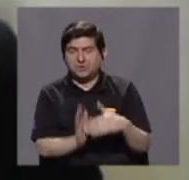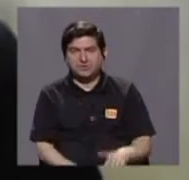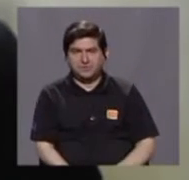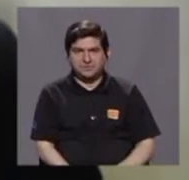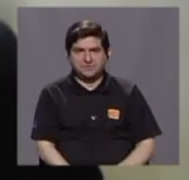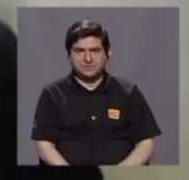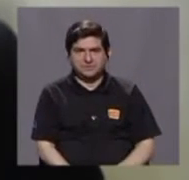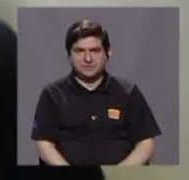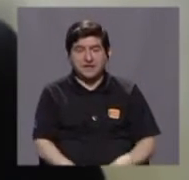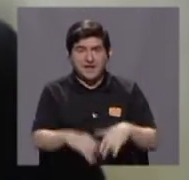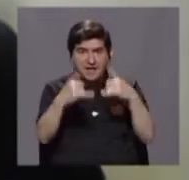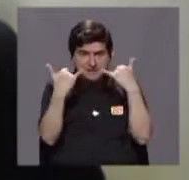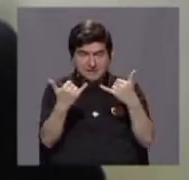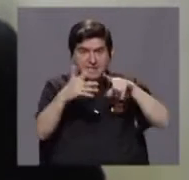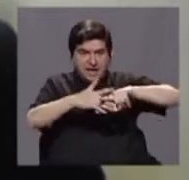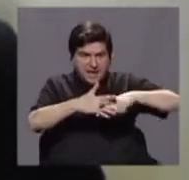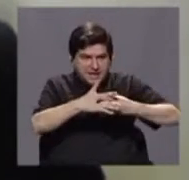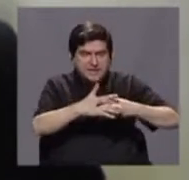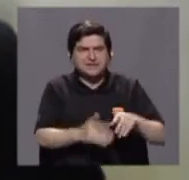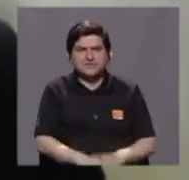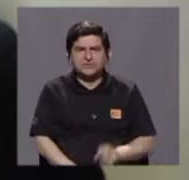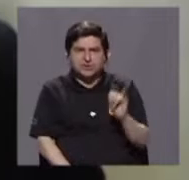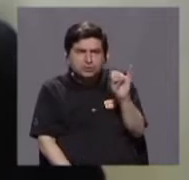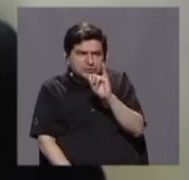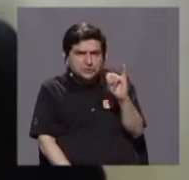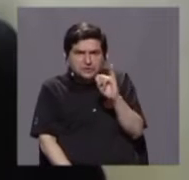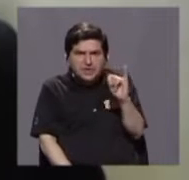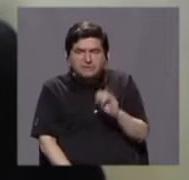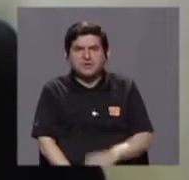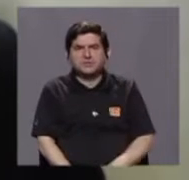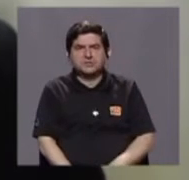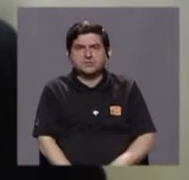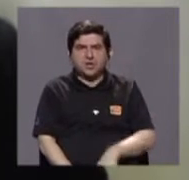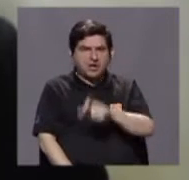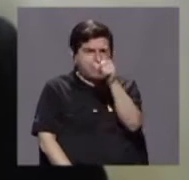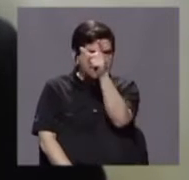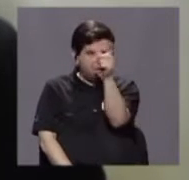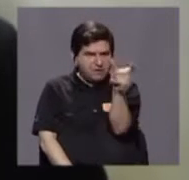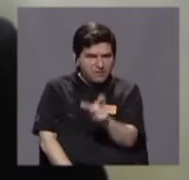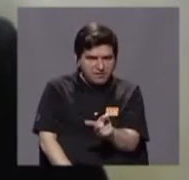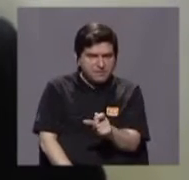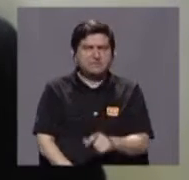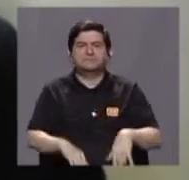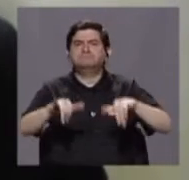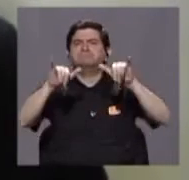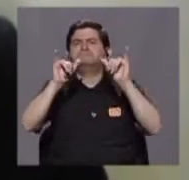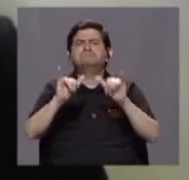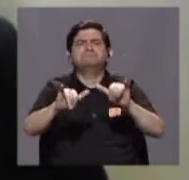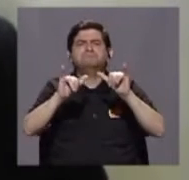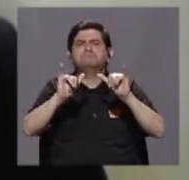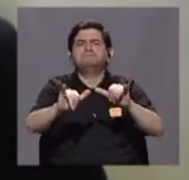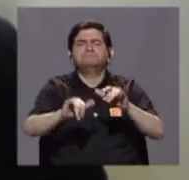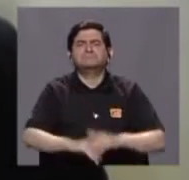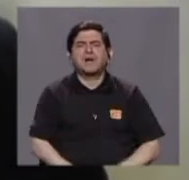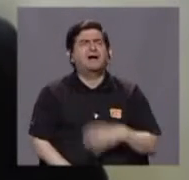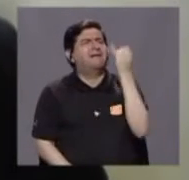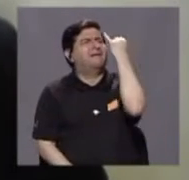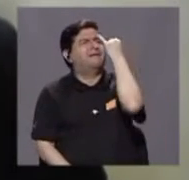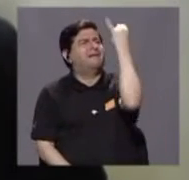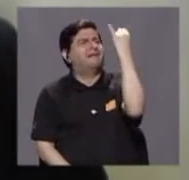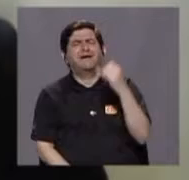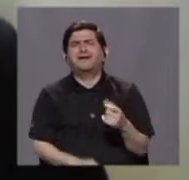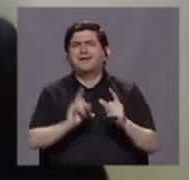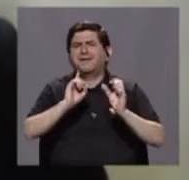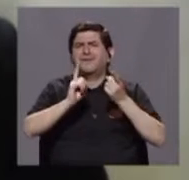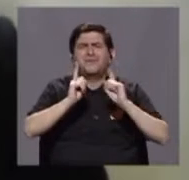teniendo los inicios de infección ya en Italia, se mantenía la idea esta